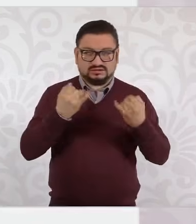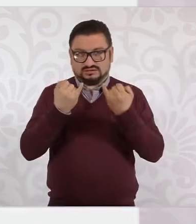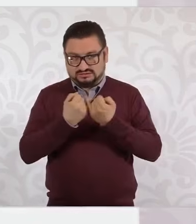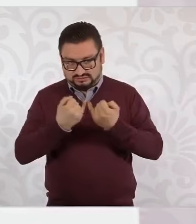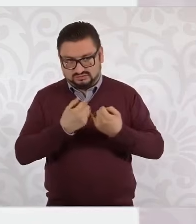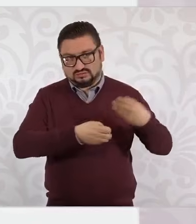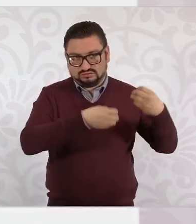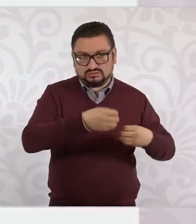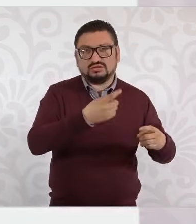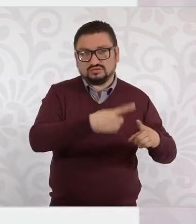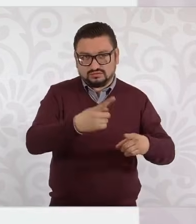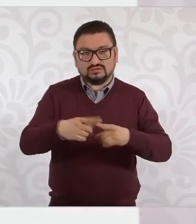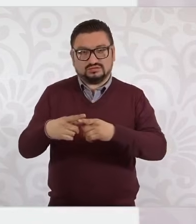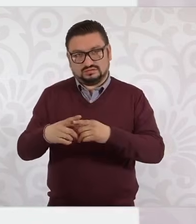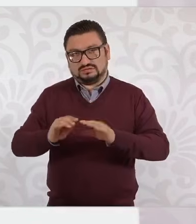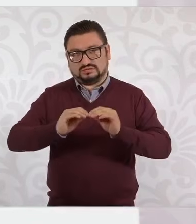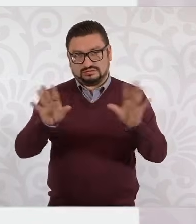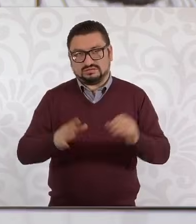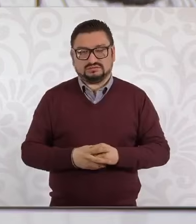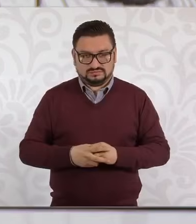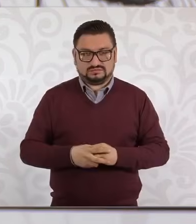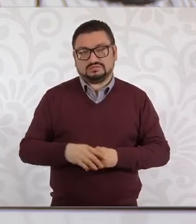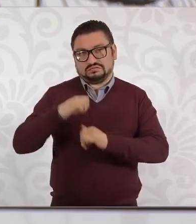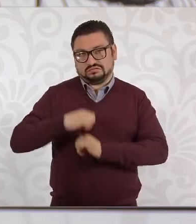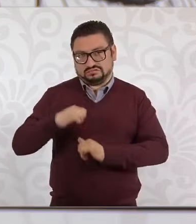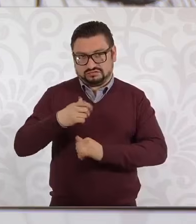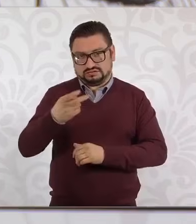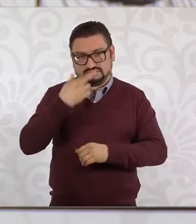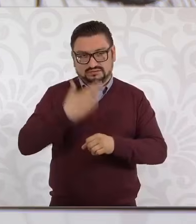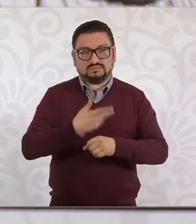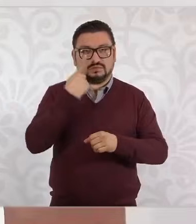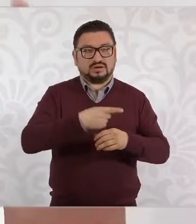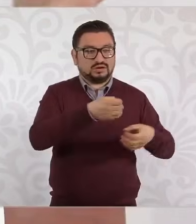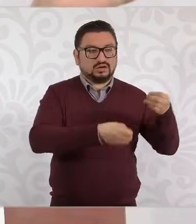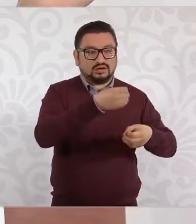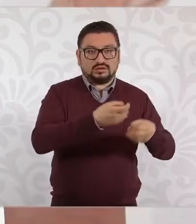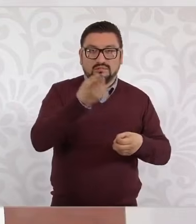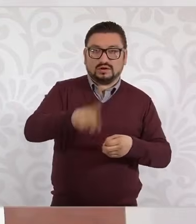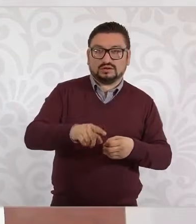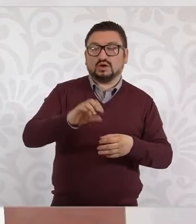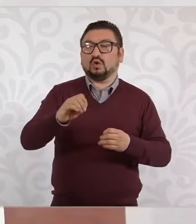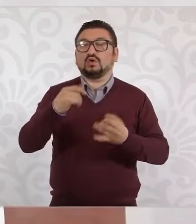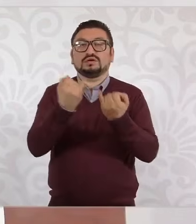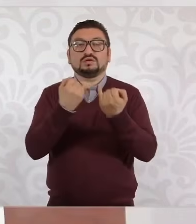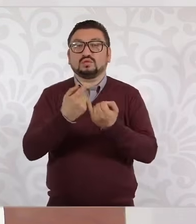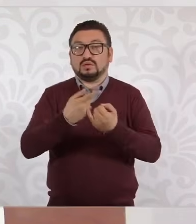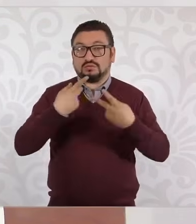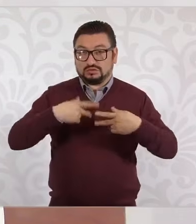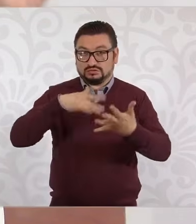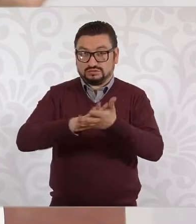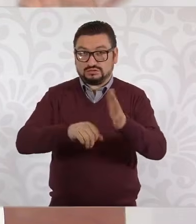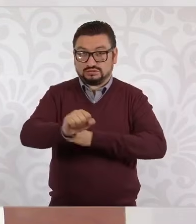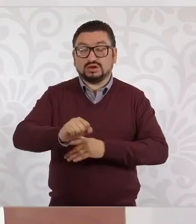Judicial, porque depende del Poder Judicial, pues la orden de aprehensión o no liberar a presuntos delincuentes, ¿no?